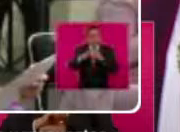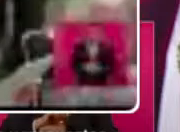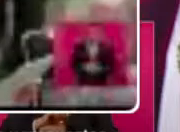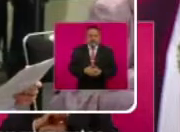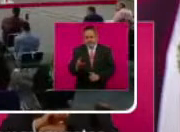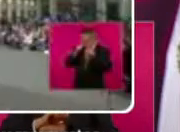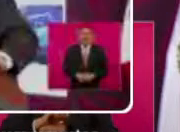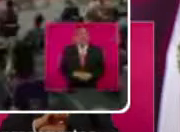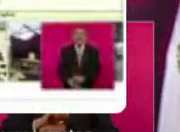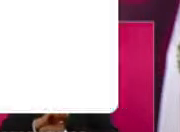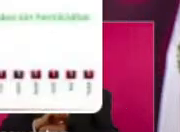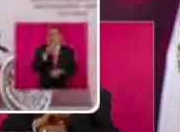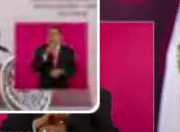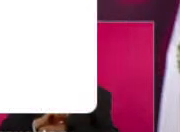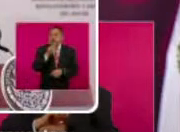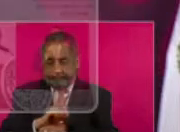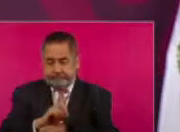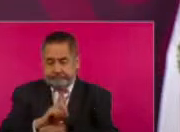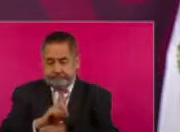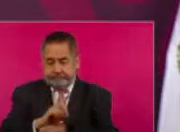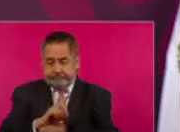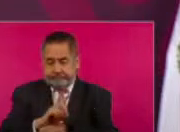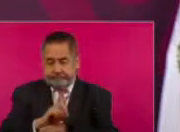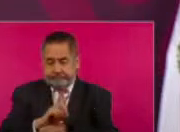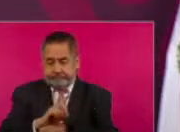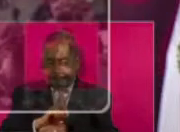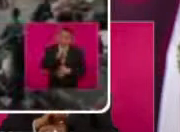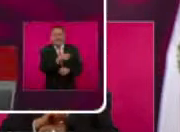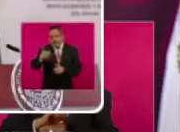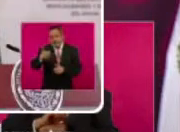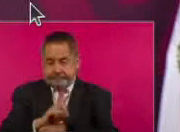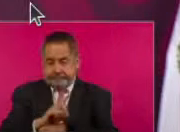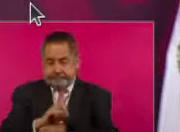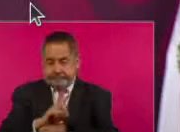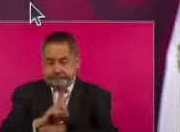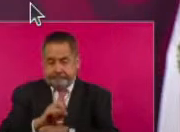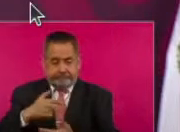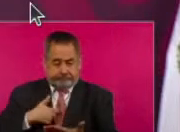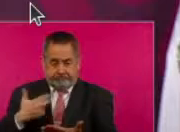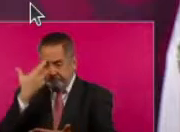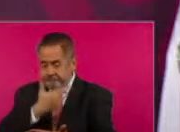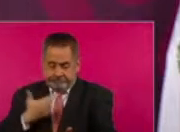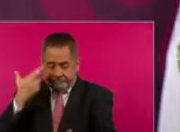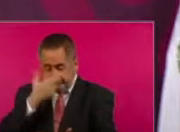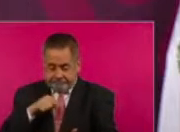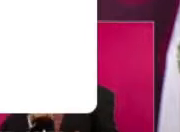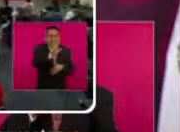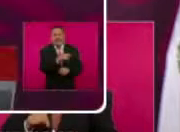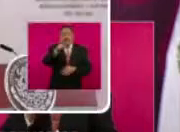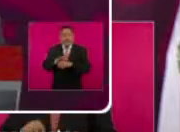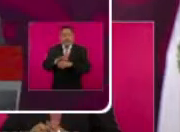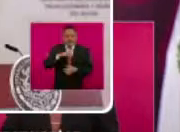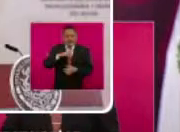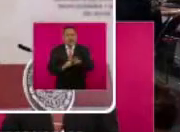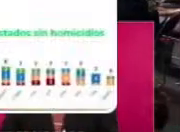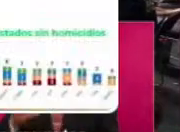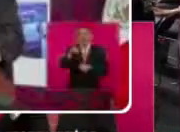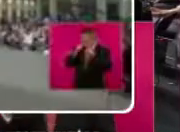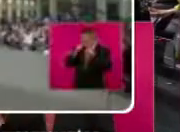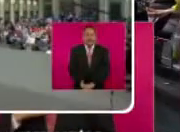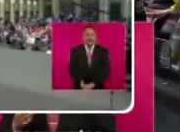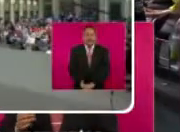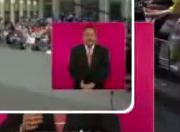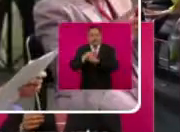completamente inhumano. Que no haya solidaridad entre las personas, totalmente inhumano. No es que me pasen un reporte